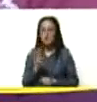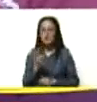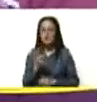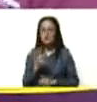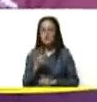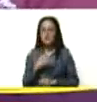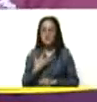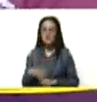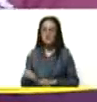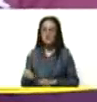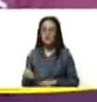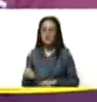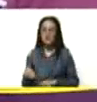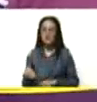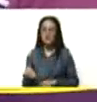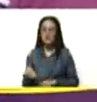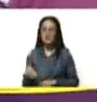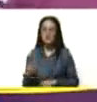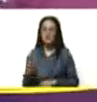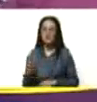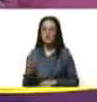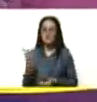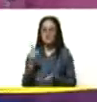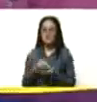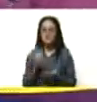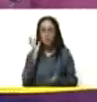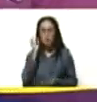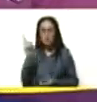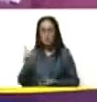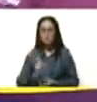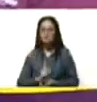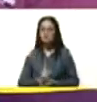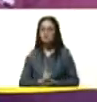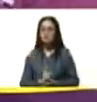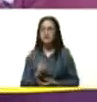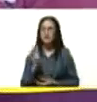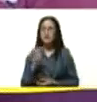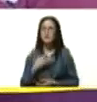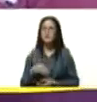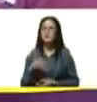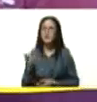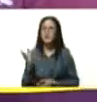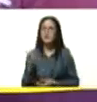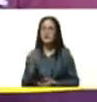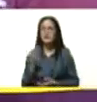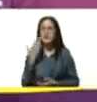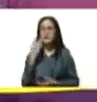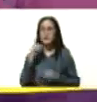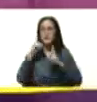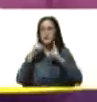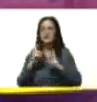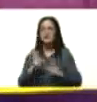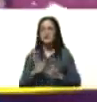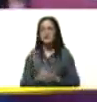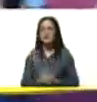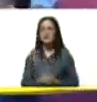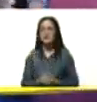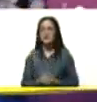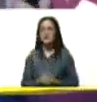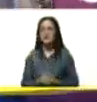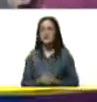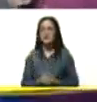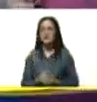vicepresidenta Verdú, vengan acá. Este es el nuevo presidente, mayor general, un gran profesional, un gran patriota. Y